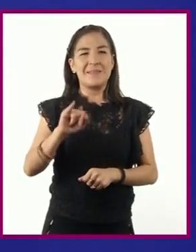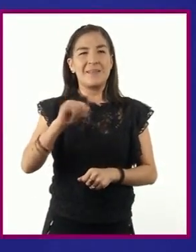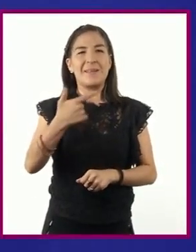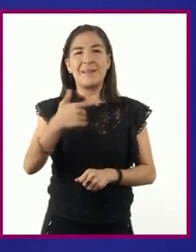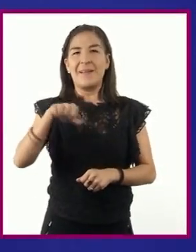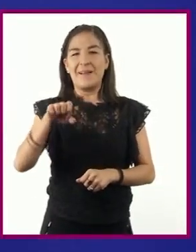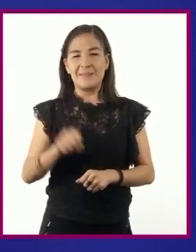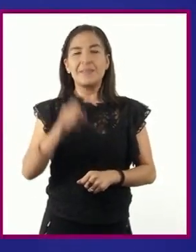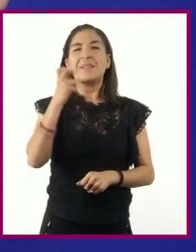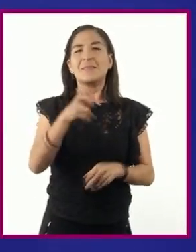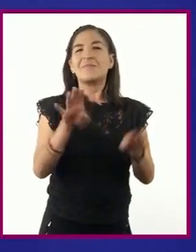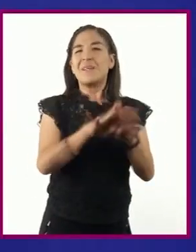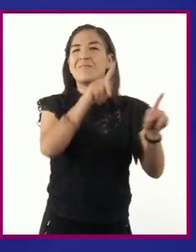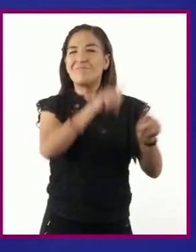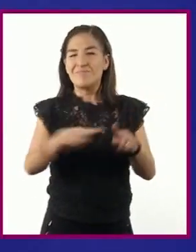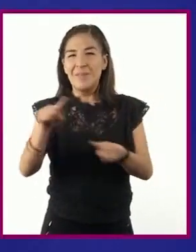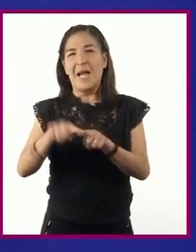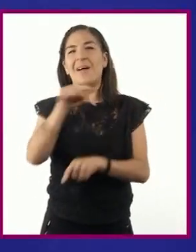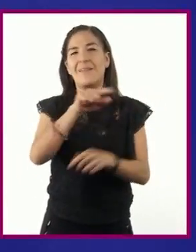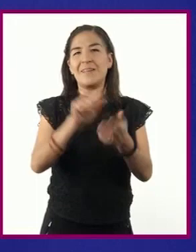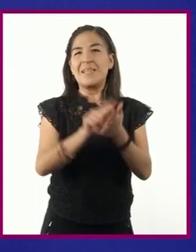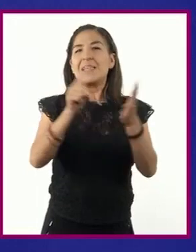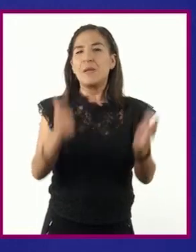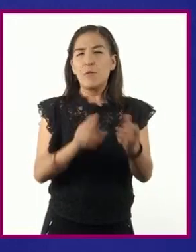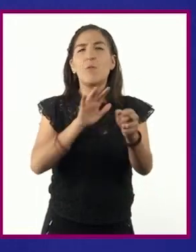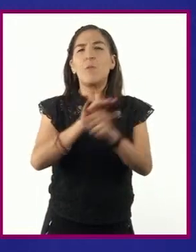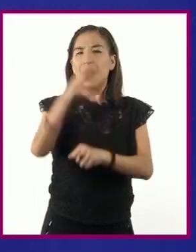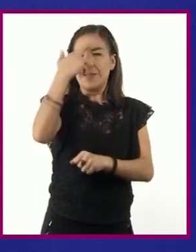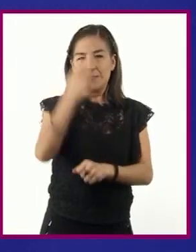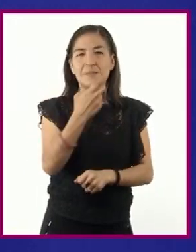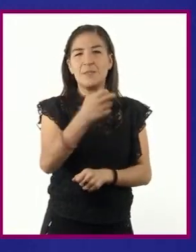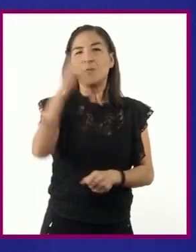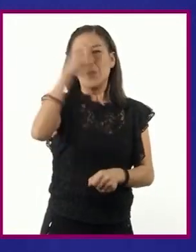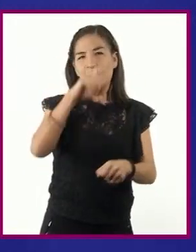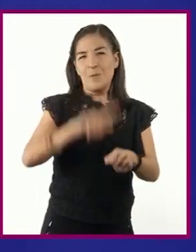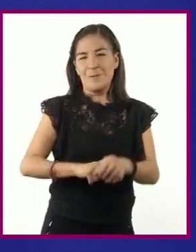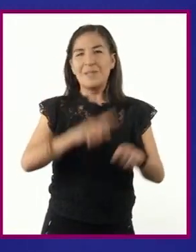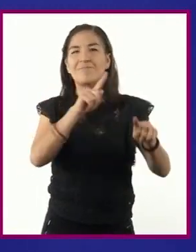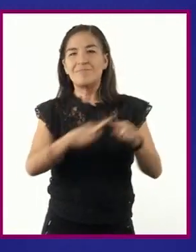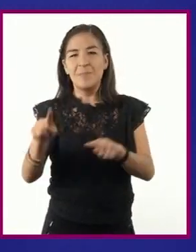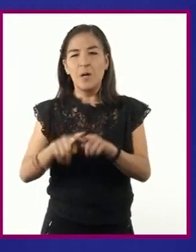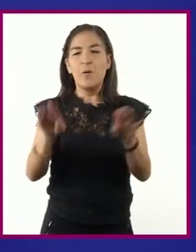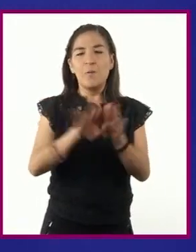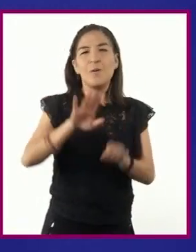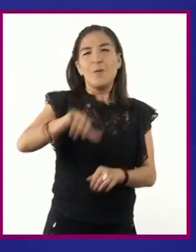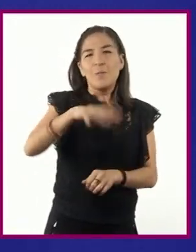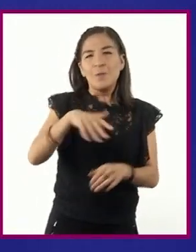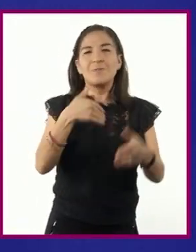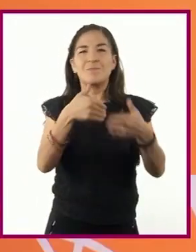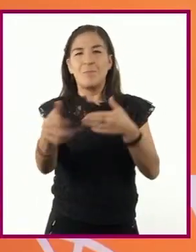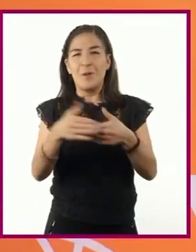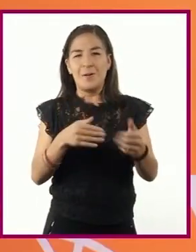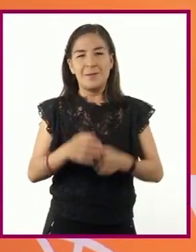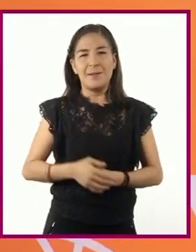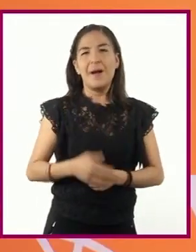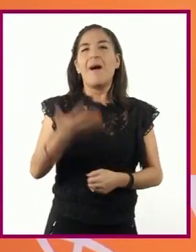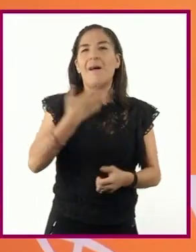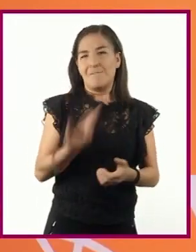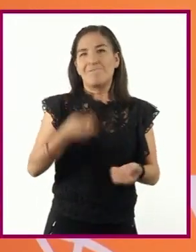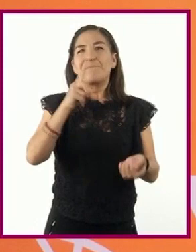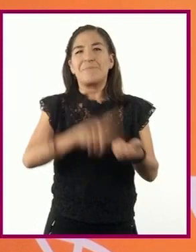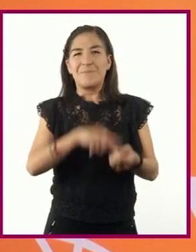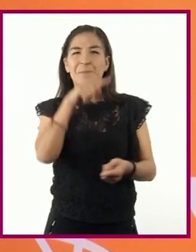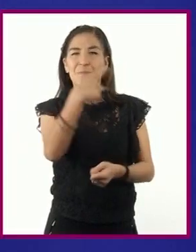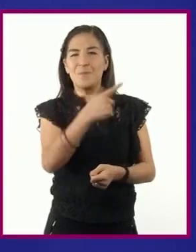una multiplicación de los libros debido a la cultura de las masas, las búsquedas vanguardistas, surrealistas